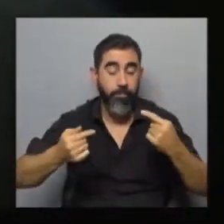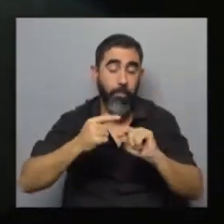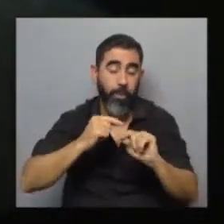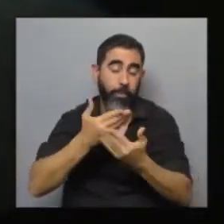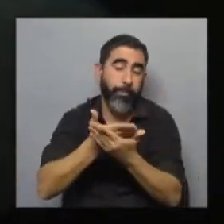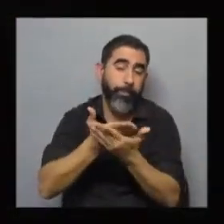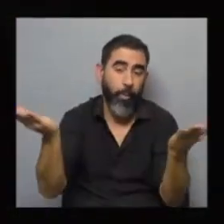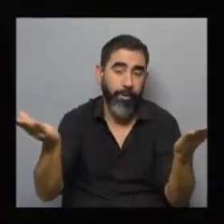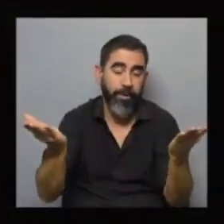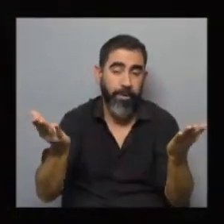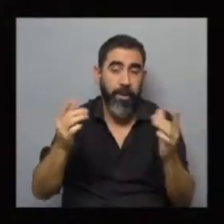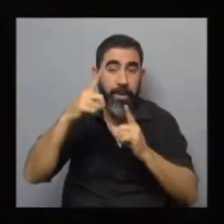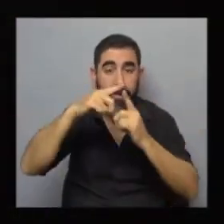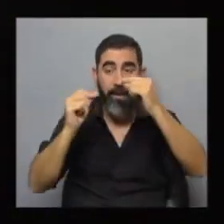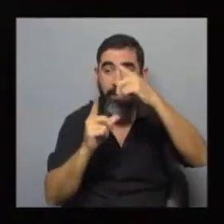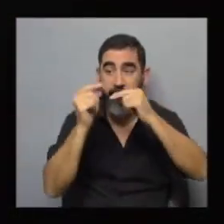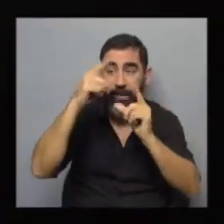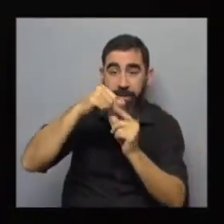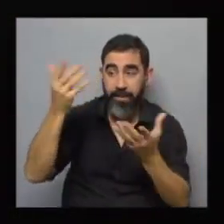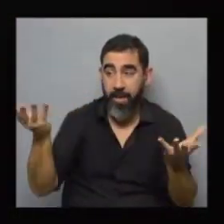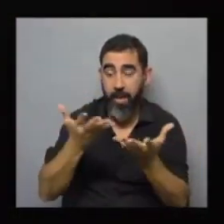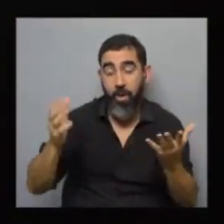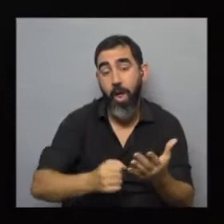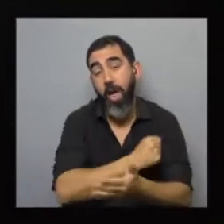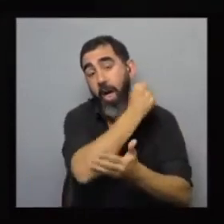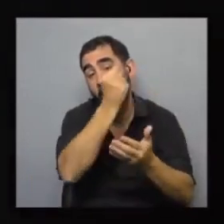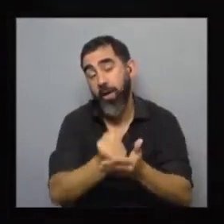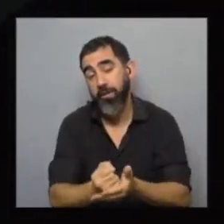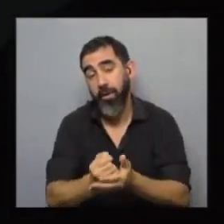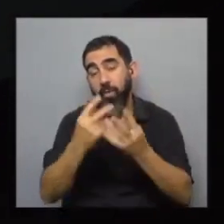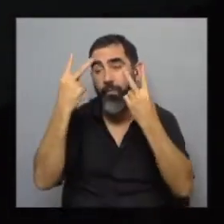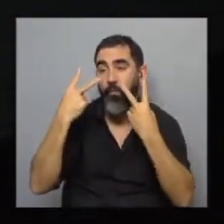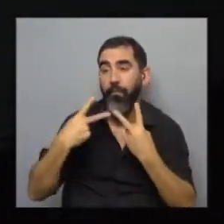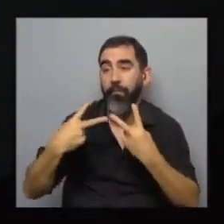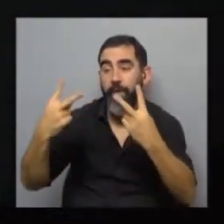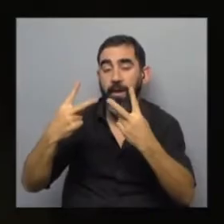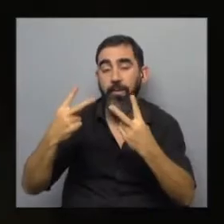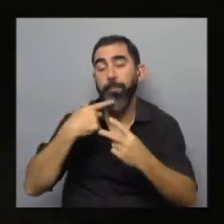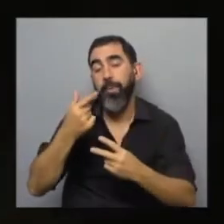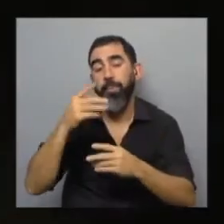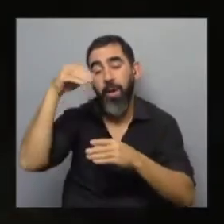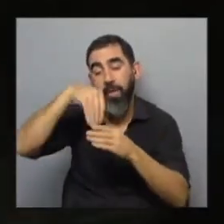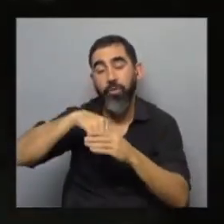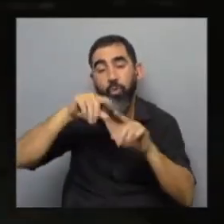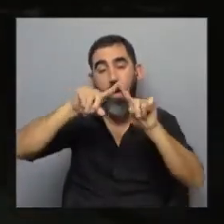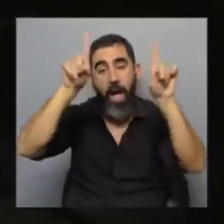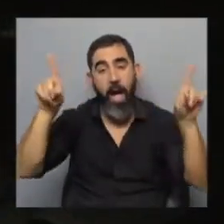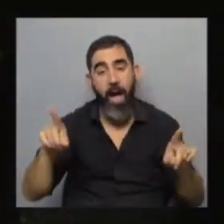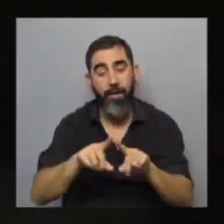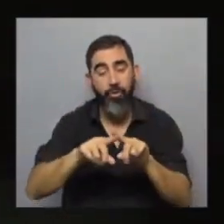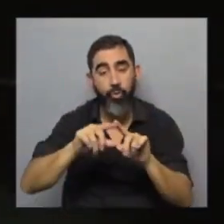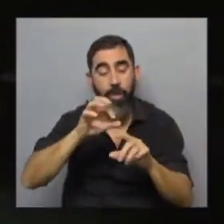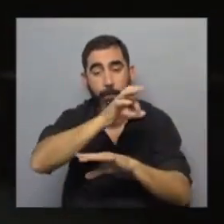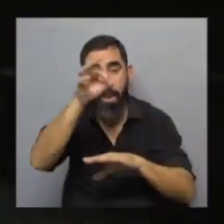mostrar las constelaciones que se ven en esta época del año hasta hacer un viaje por el interior de los anillos de Saturno o ver la